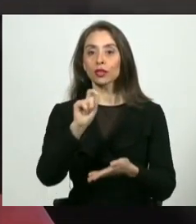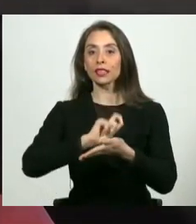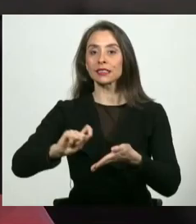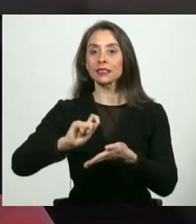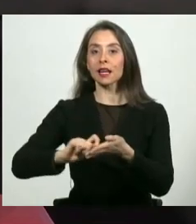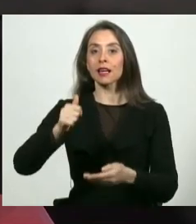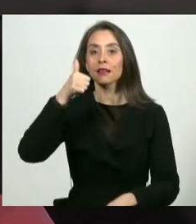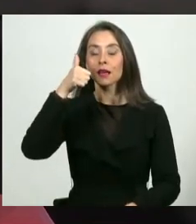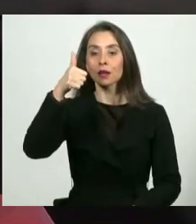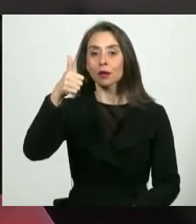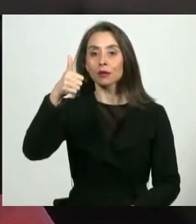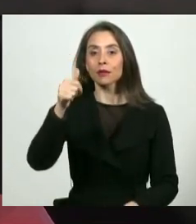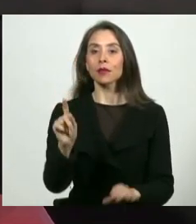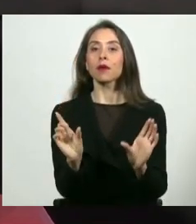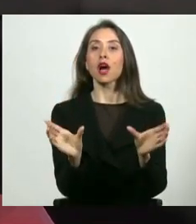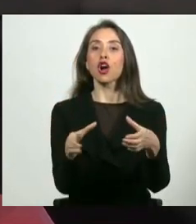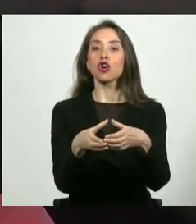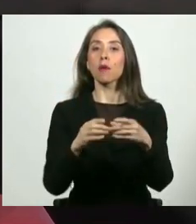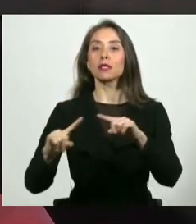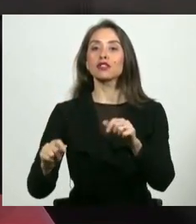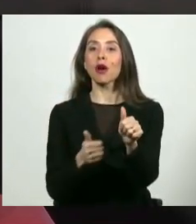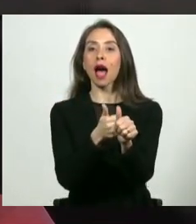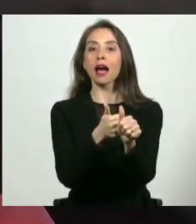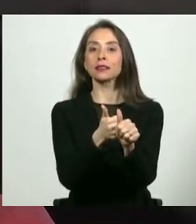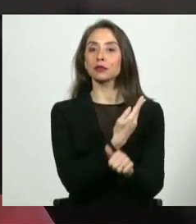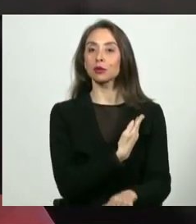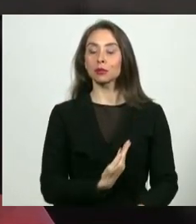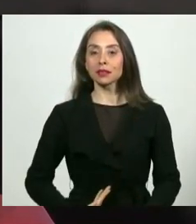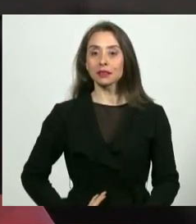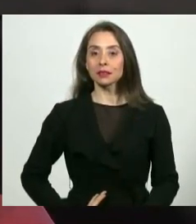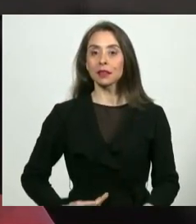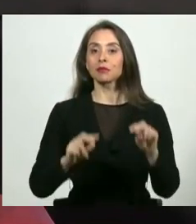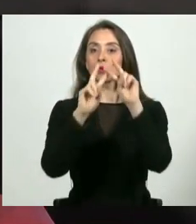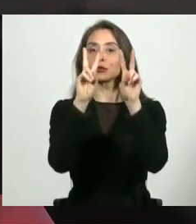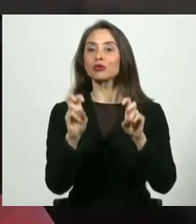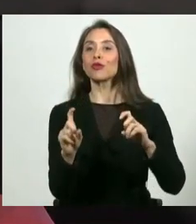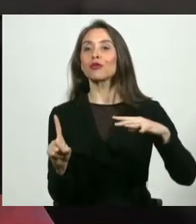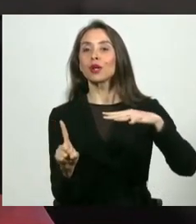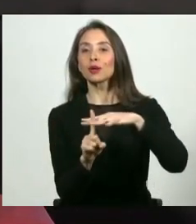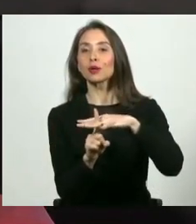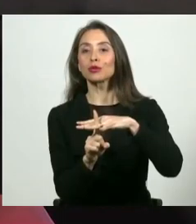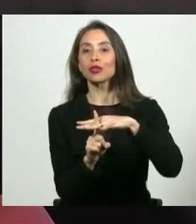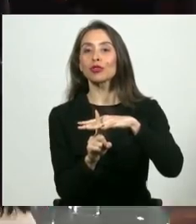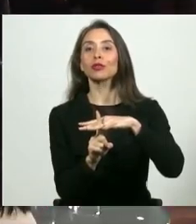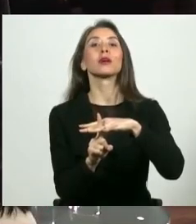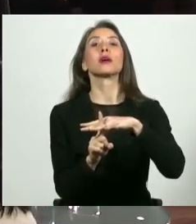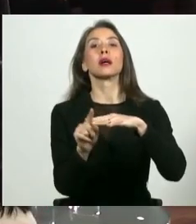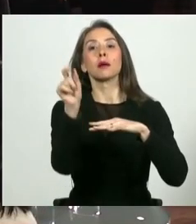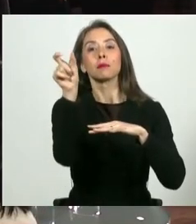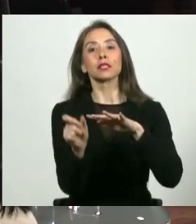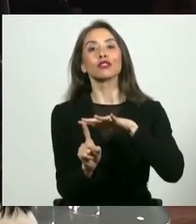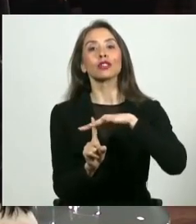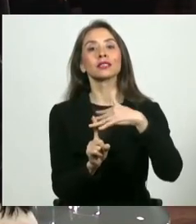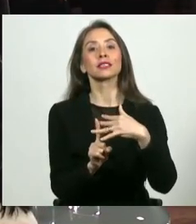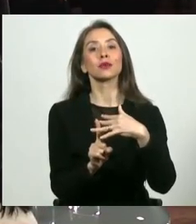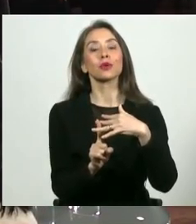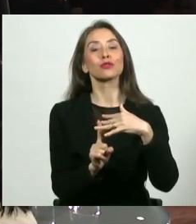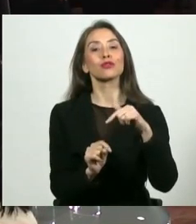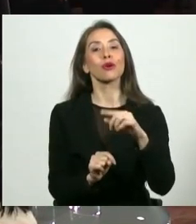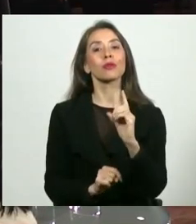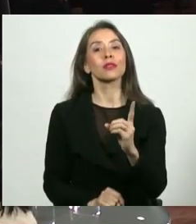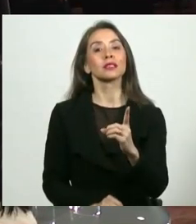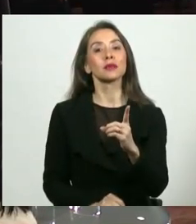secretaria ejecutiva de la Comisión Asesora Presidencial sobre Inclusión de Personas en Situación